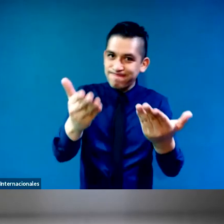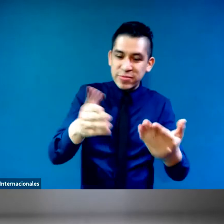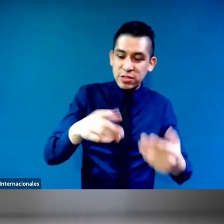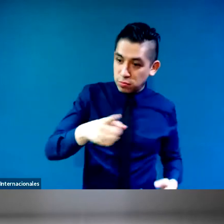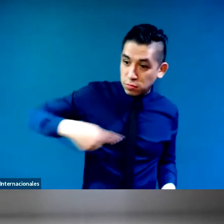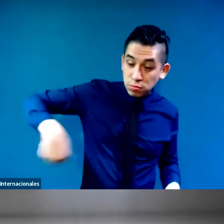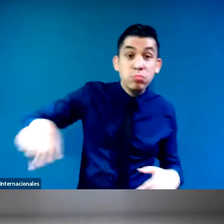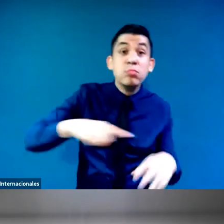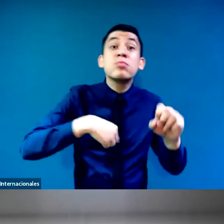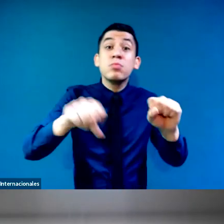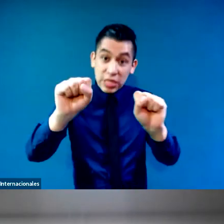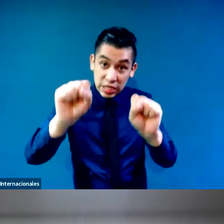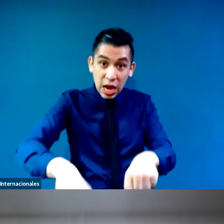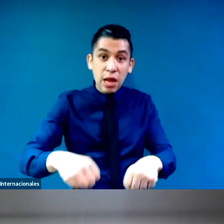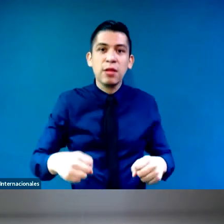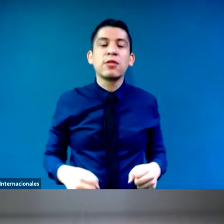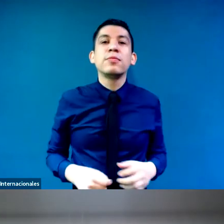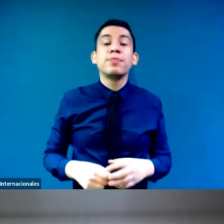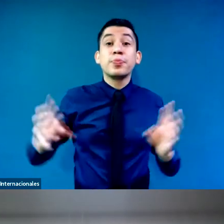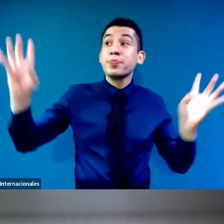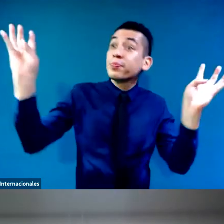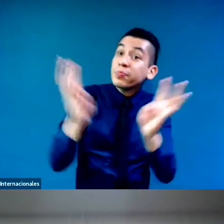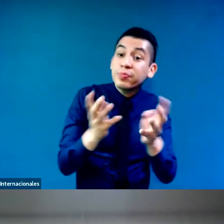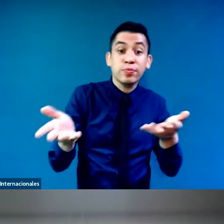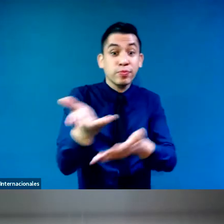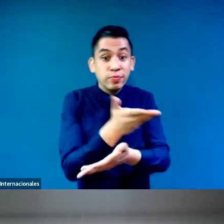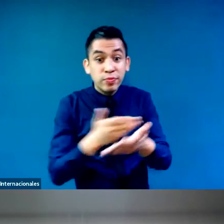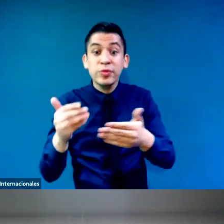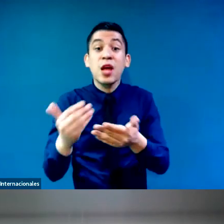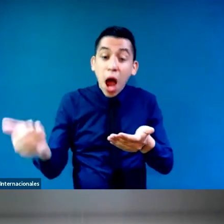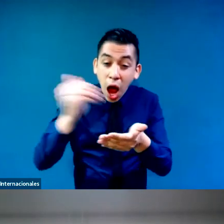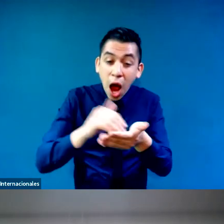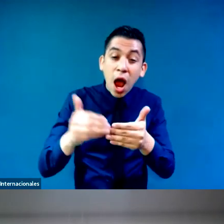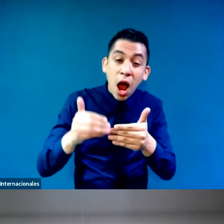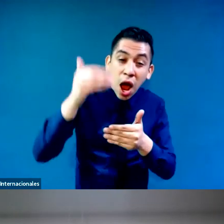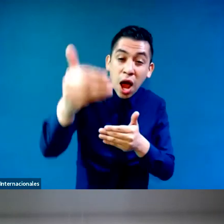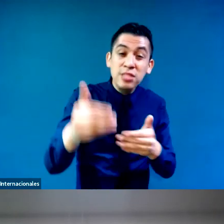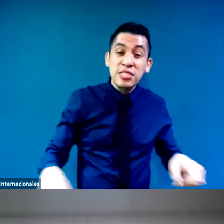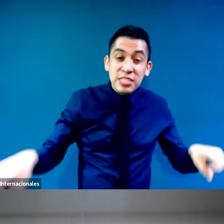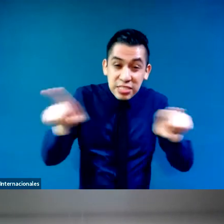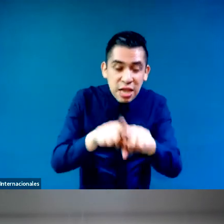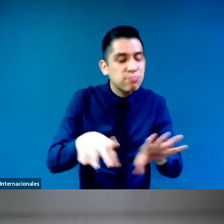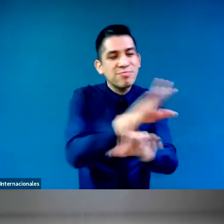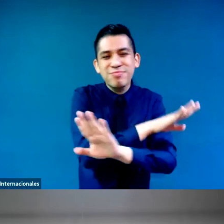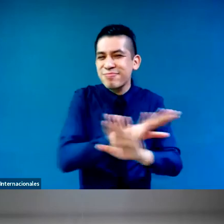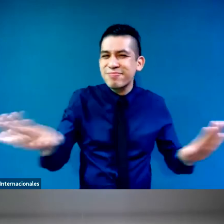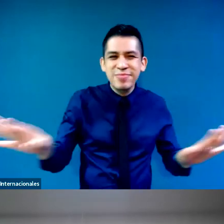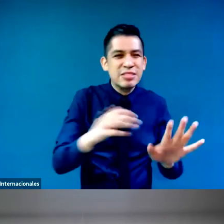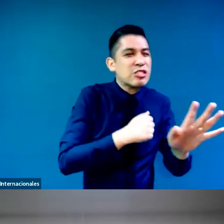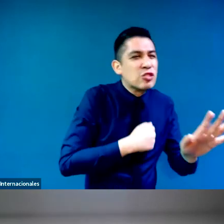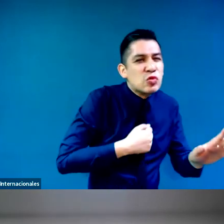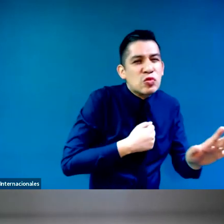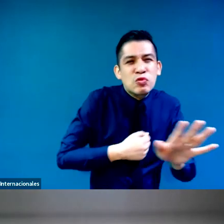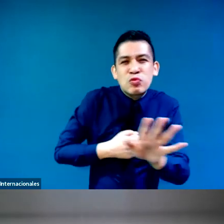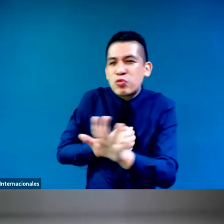nos reunamos nuevamente dentro de 5 años, fallándole una vez más a las mujeres y a las niñas